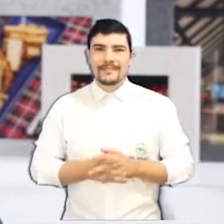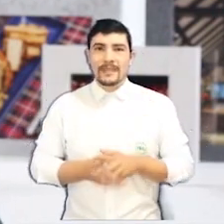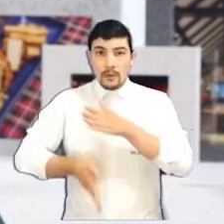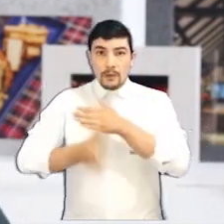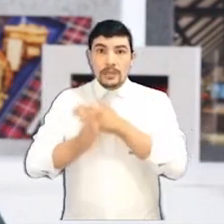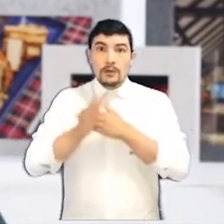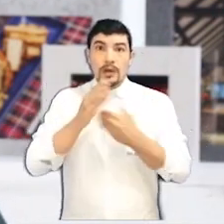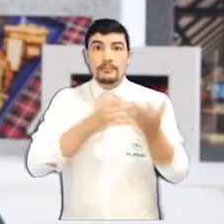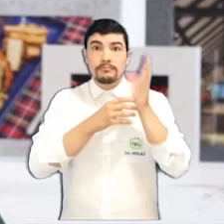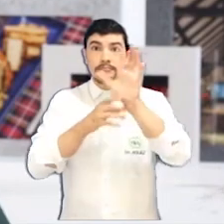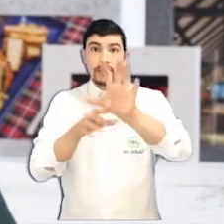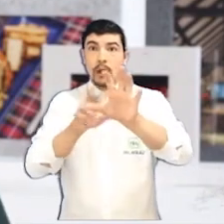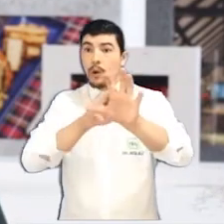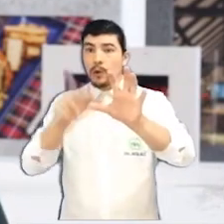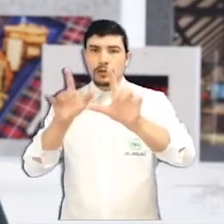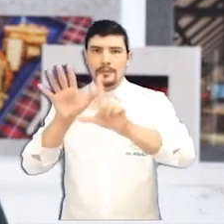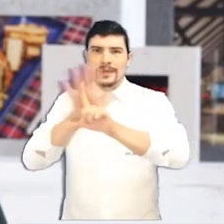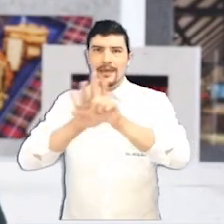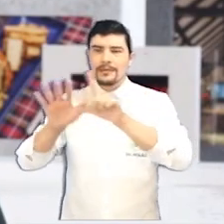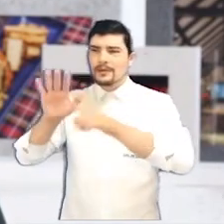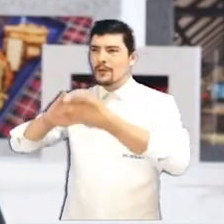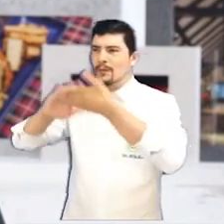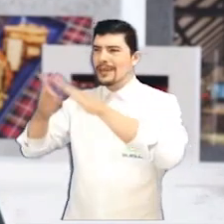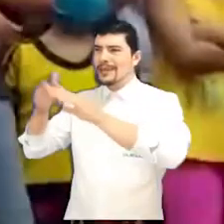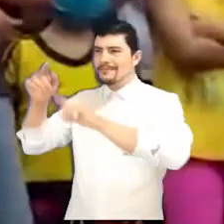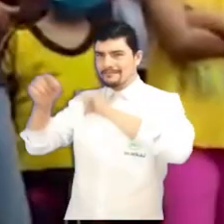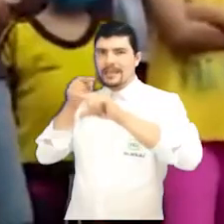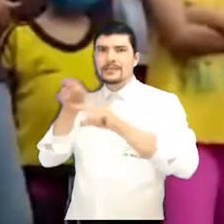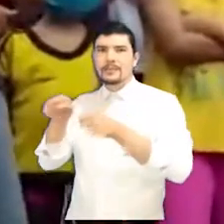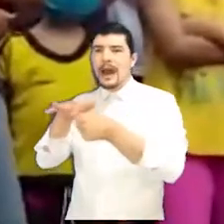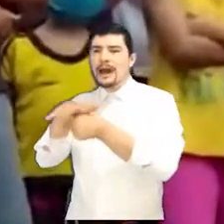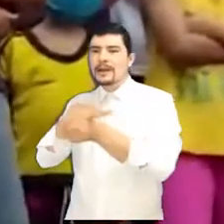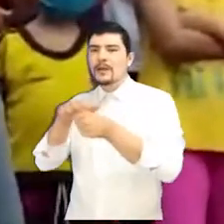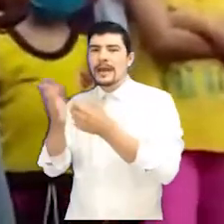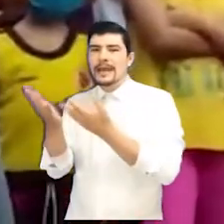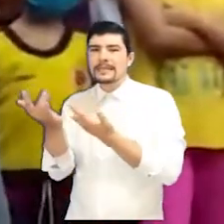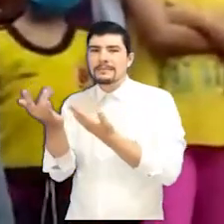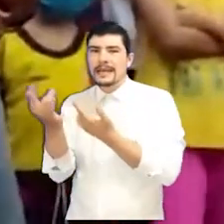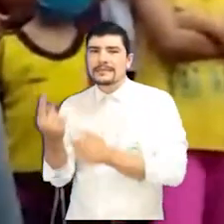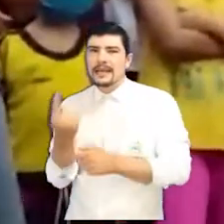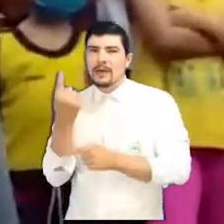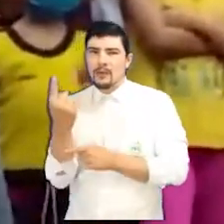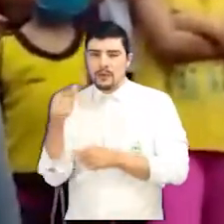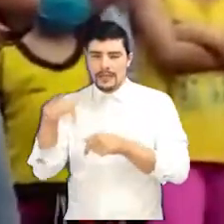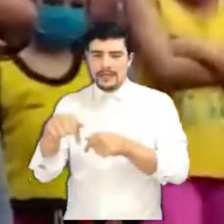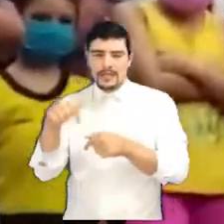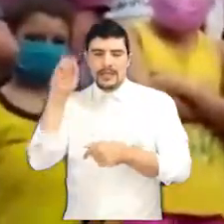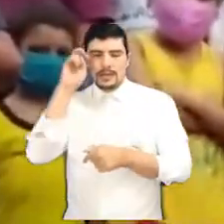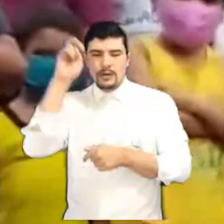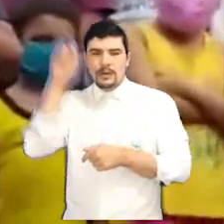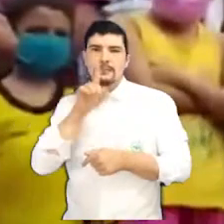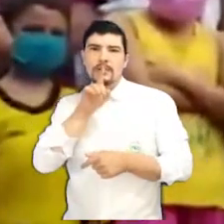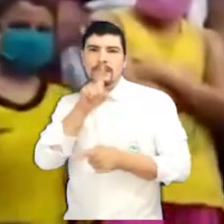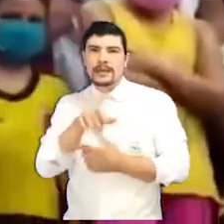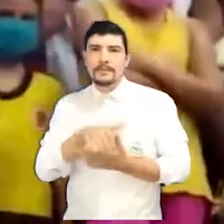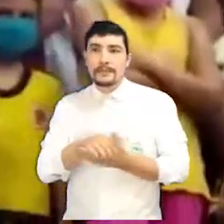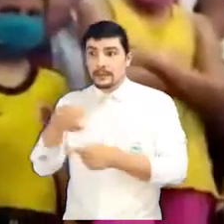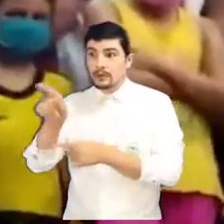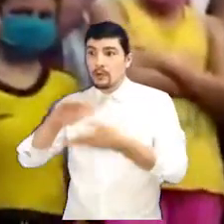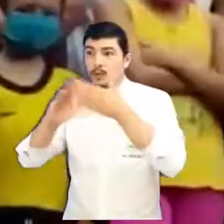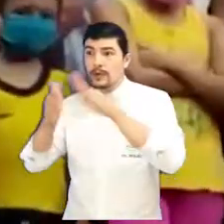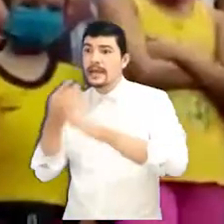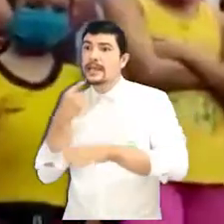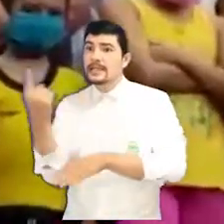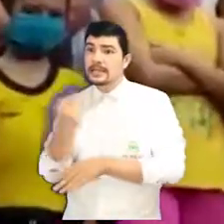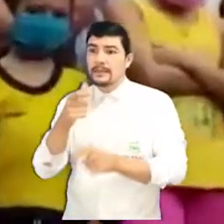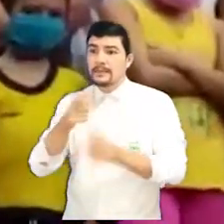son recicladores y no han recibido ayuda por parte del Estado en este tiempo de cuarentena. Nadie ha dado ayudas, estamos esperando. Nosotros en